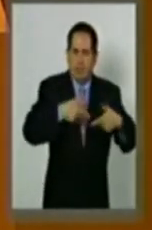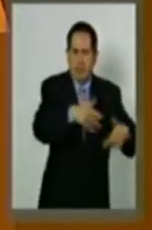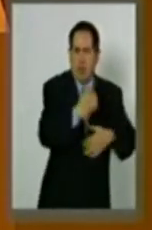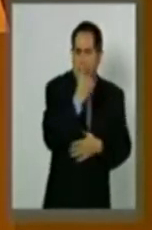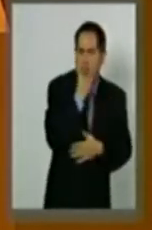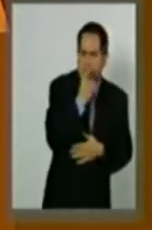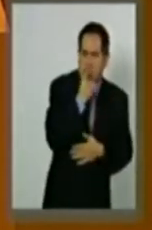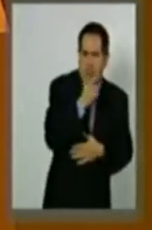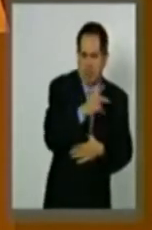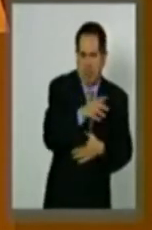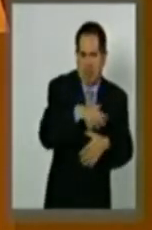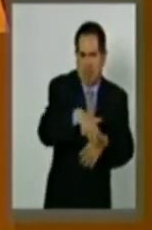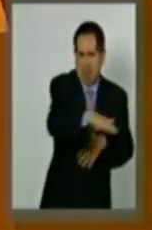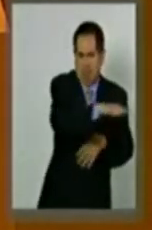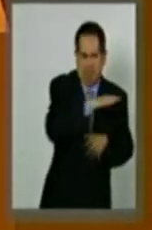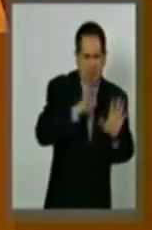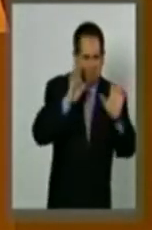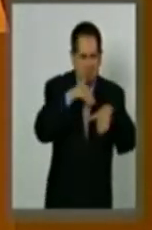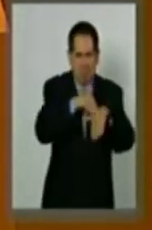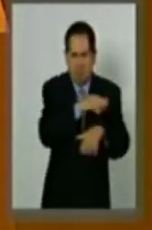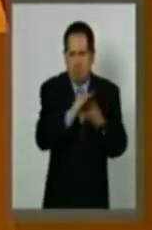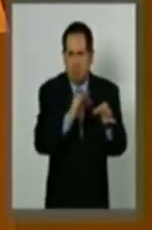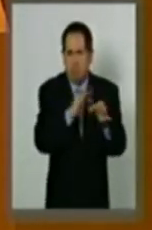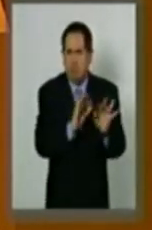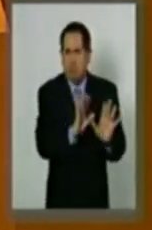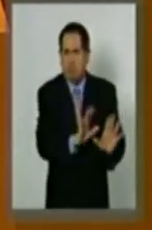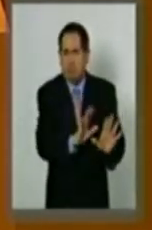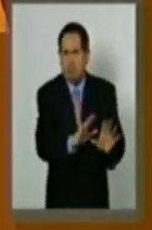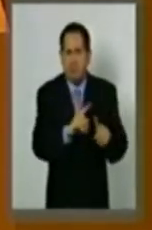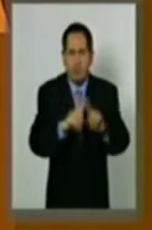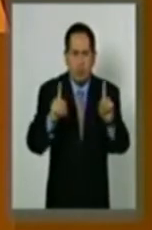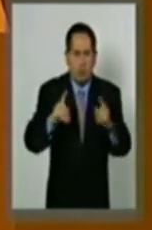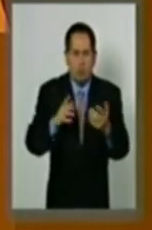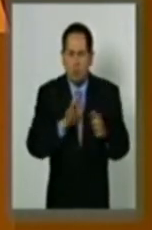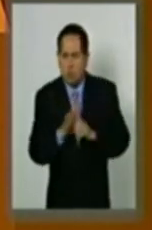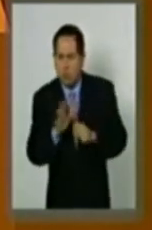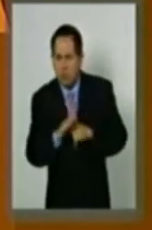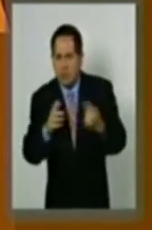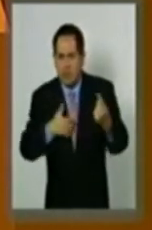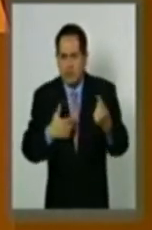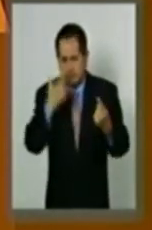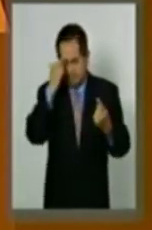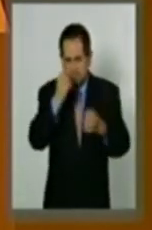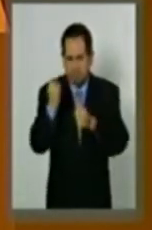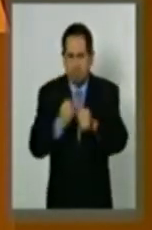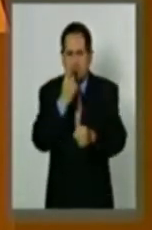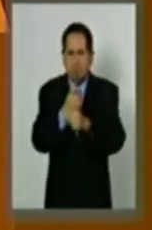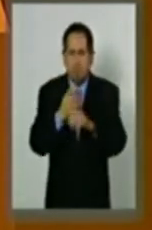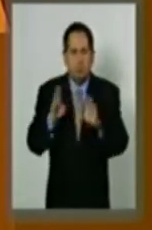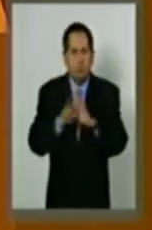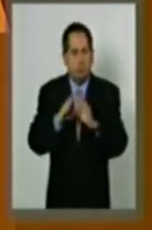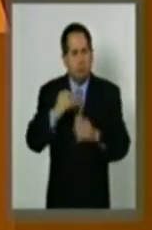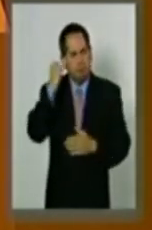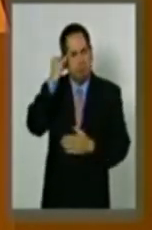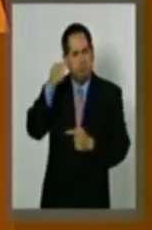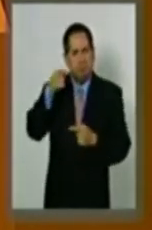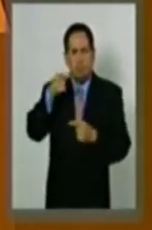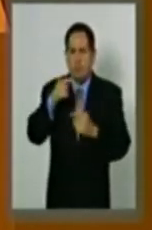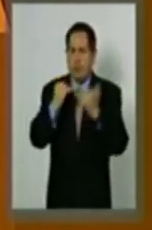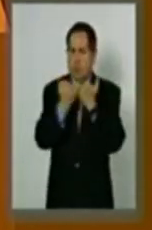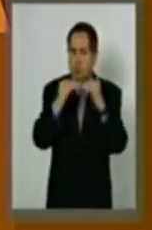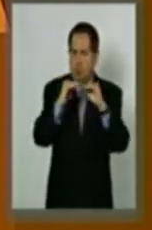realizarán en observancia a los principios de racionalidad, oportunidad,